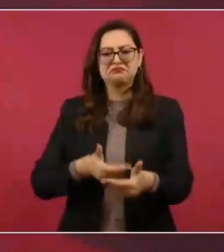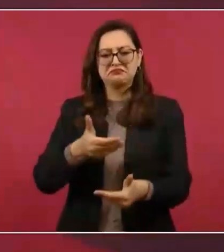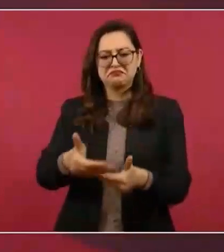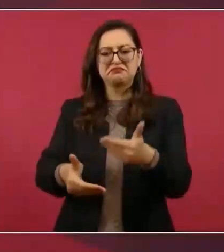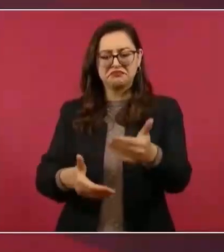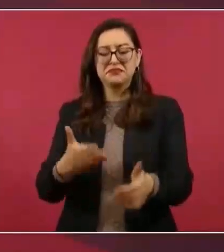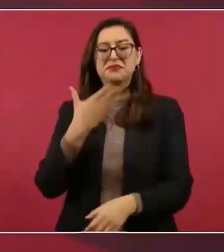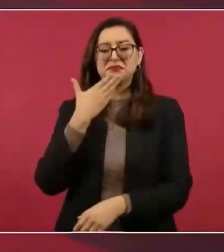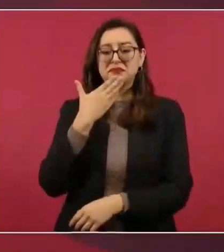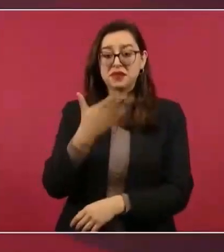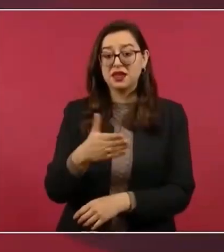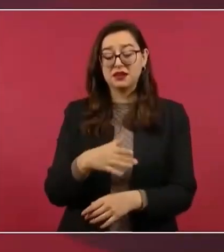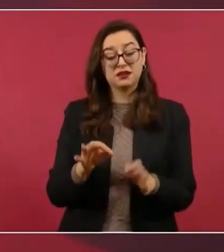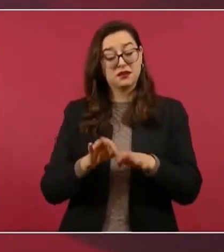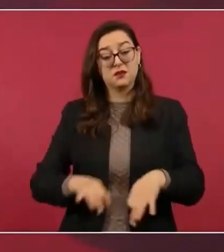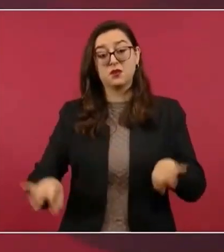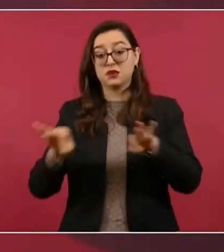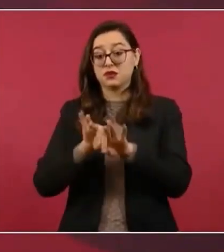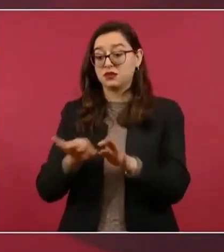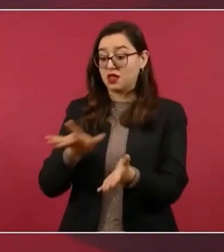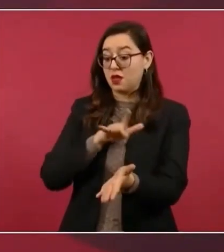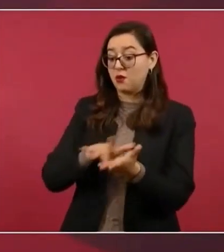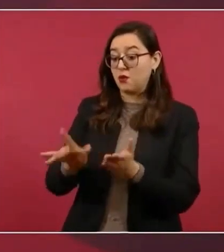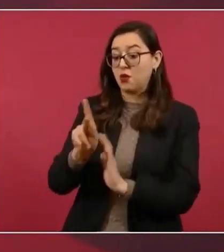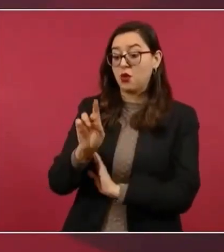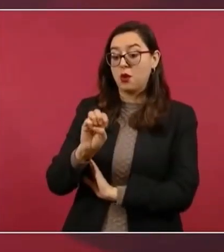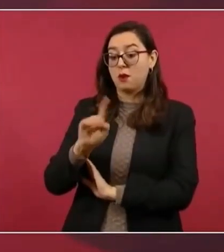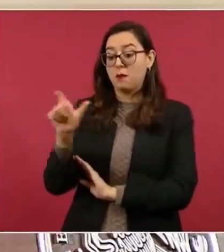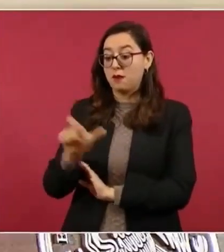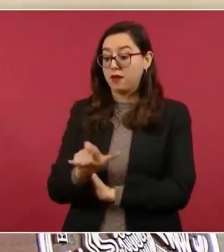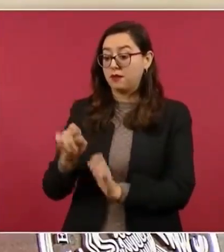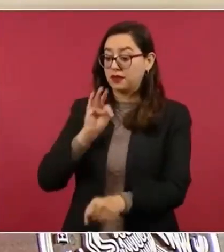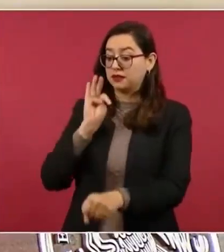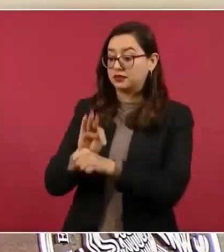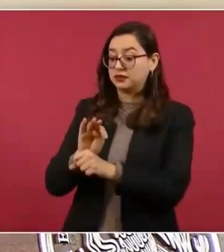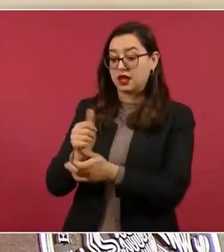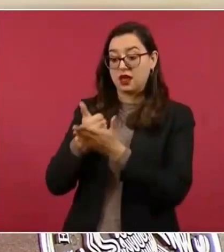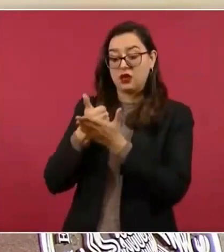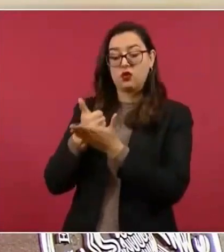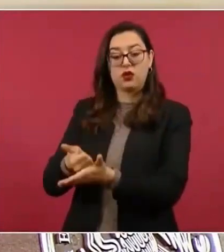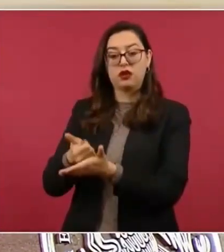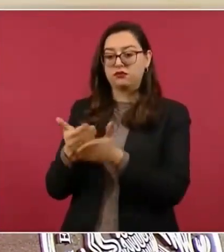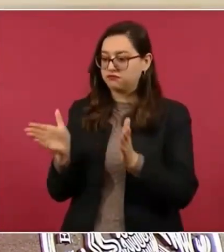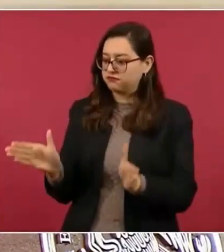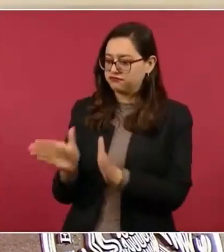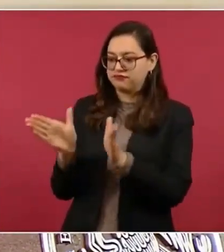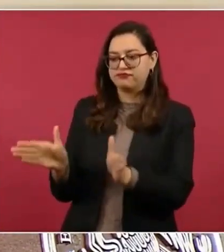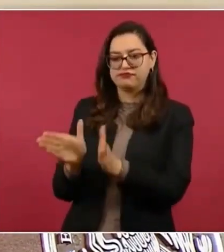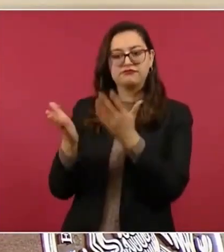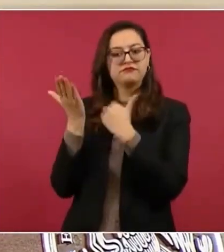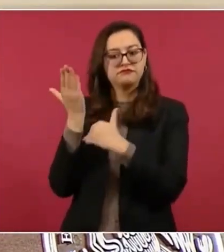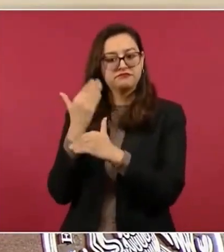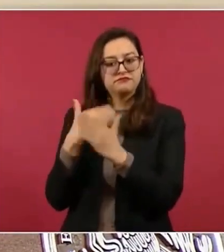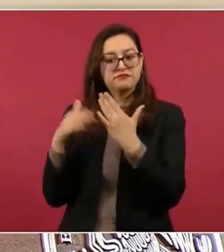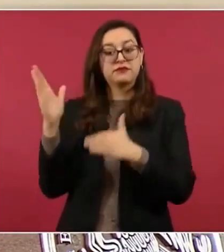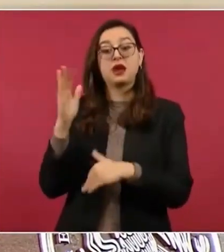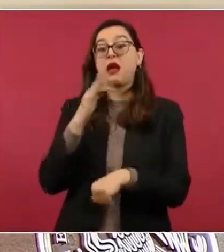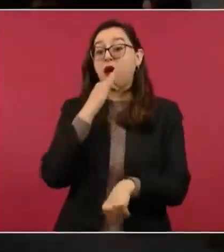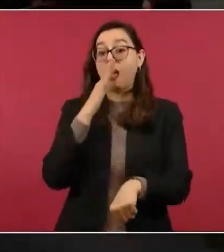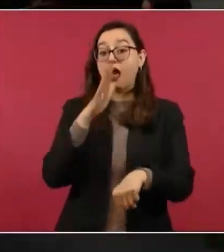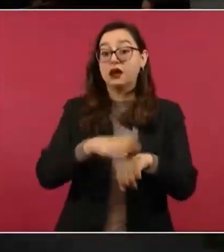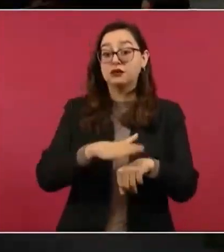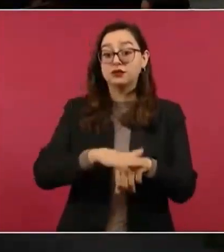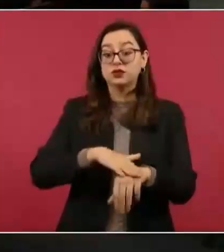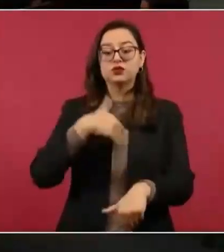Estamos rescatando a Pemex, de unas veces les adelanto, de que el día 18